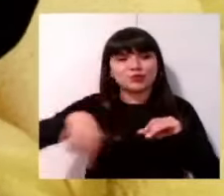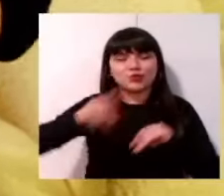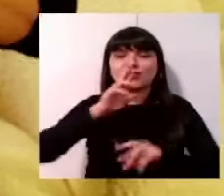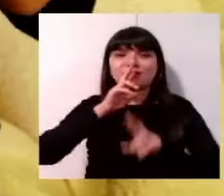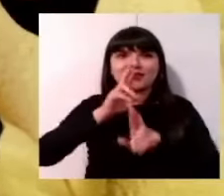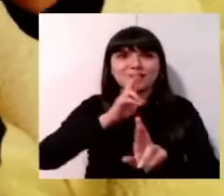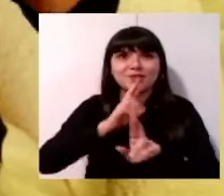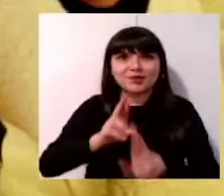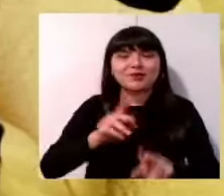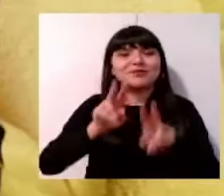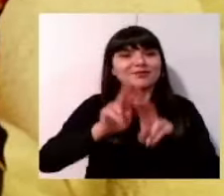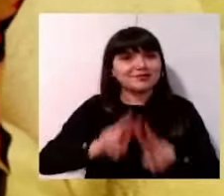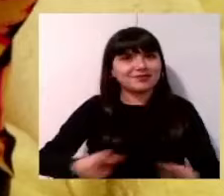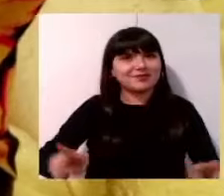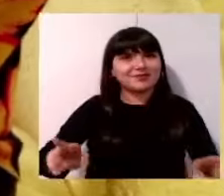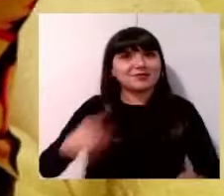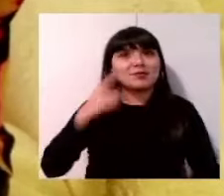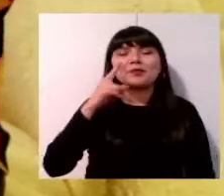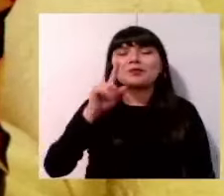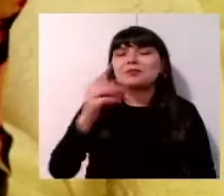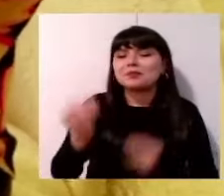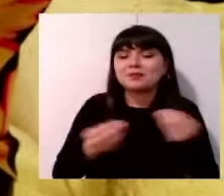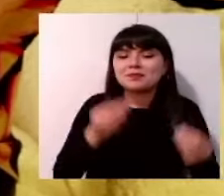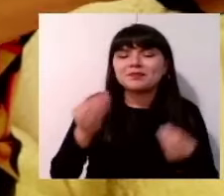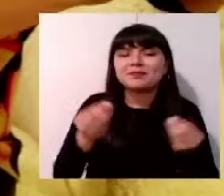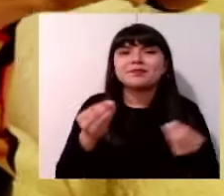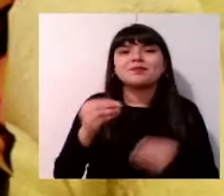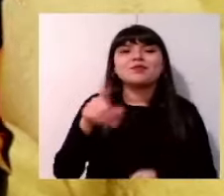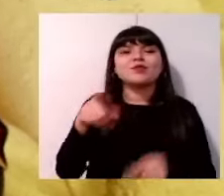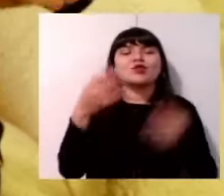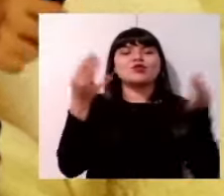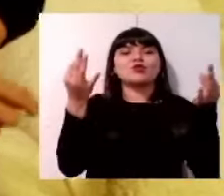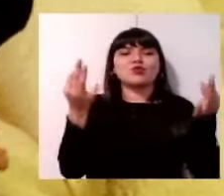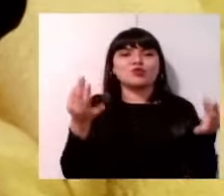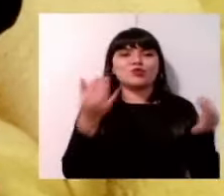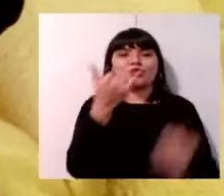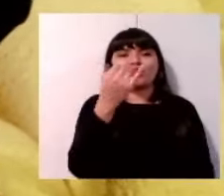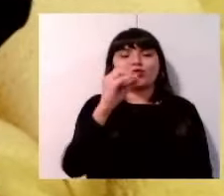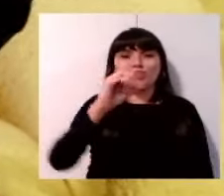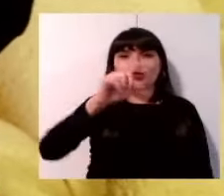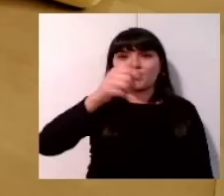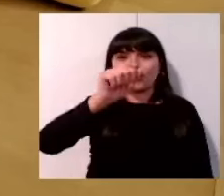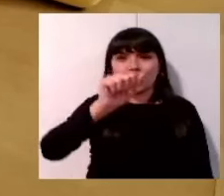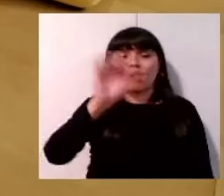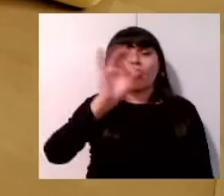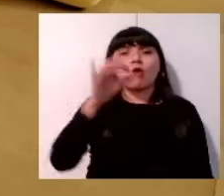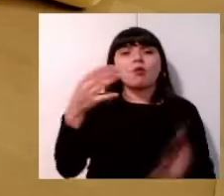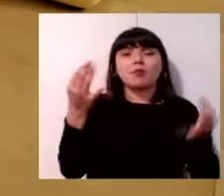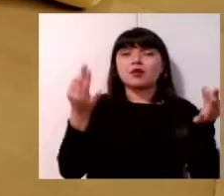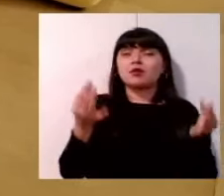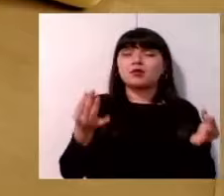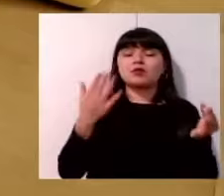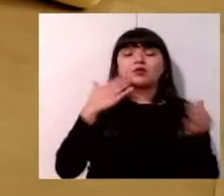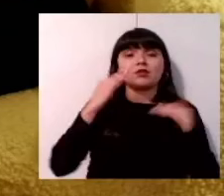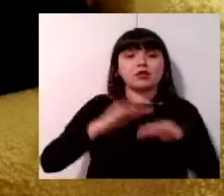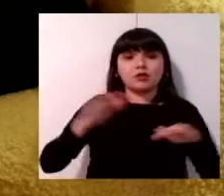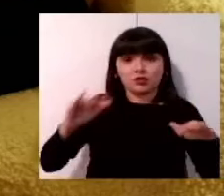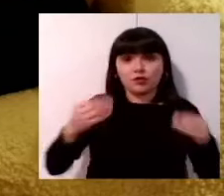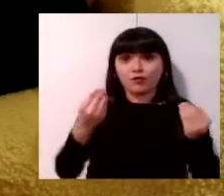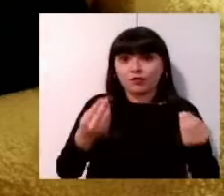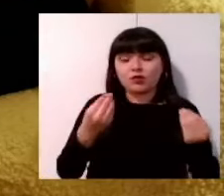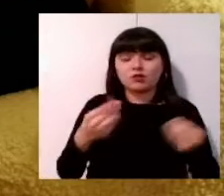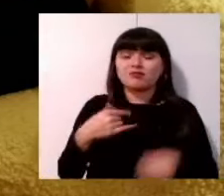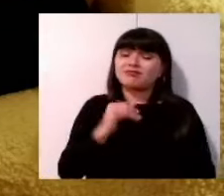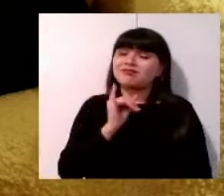preocupen. Pero dicen, ¿qué pasa con el yoga, por ejemplo, con la meditación en los niños? ¿Es bueno para hacerlos dormir? Súper bueno. O sea, el yoga, la